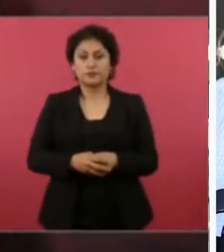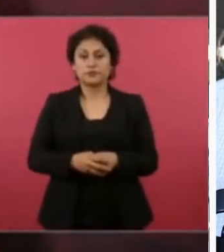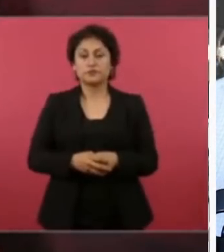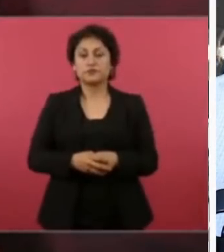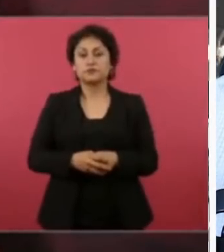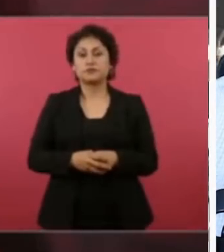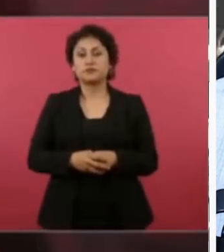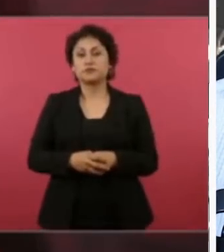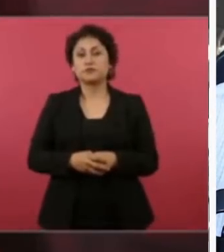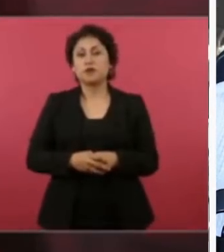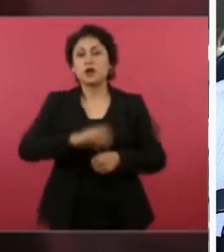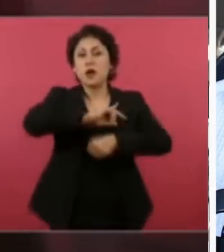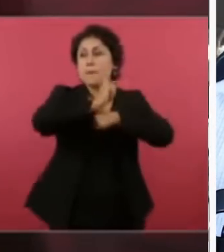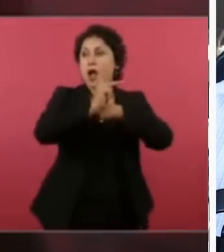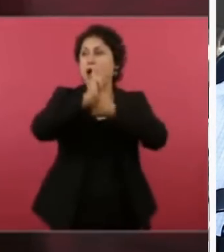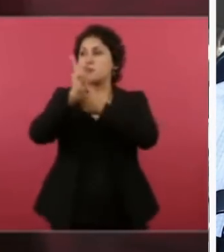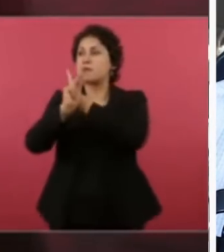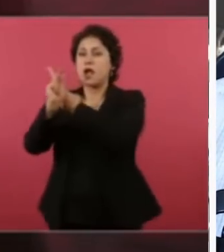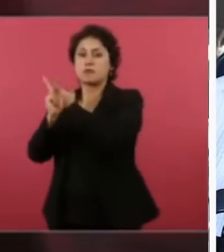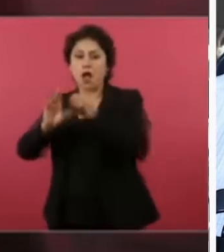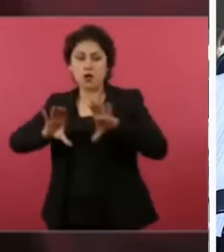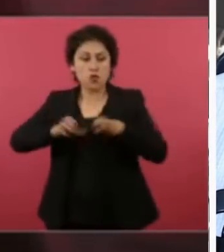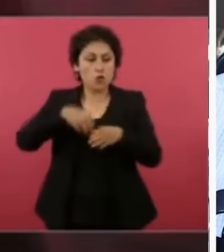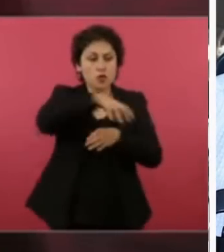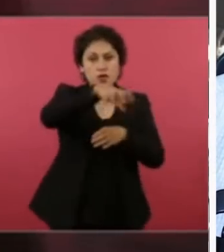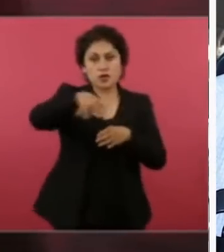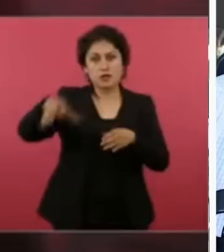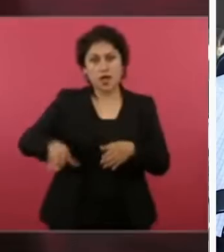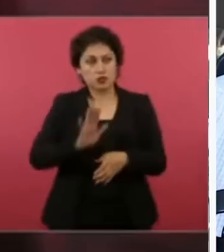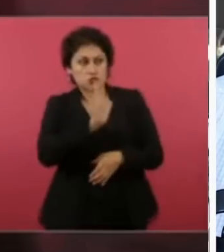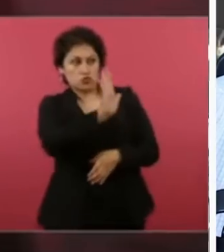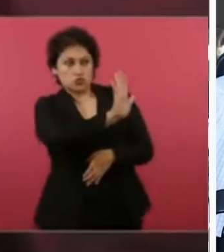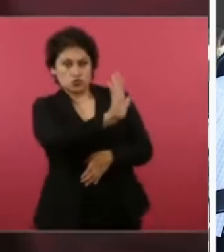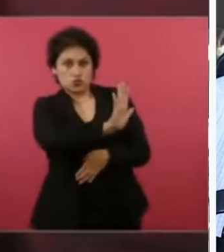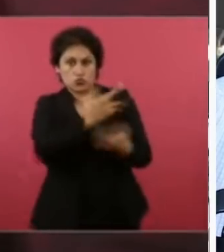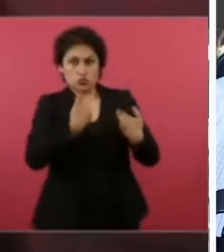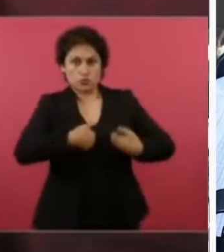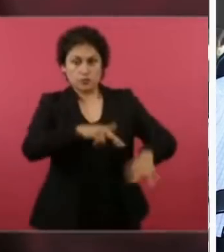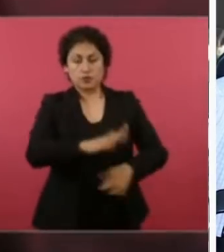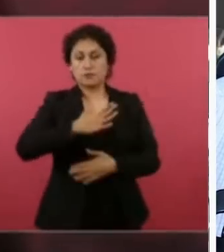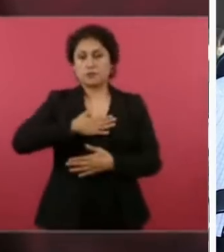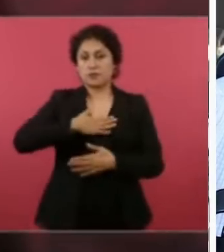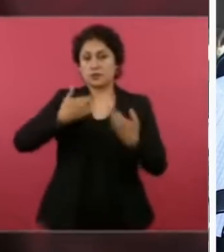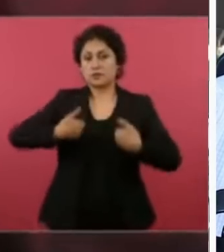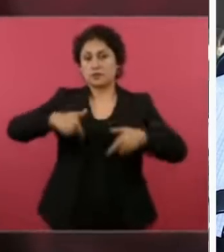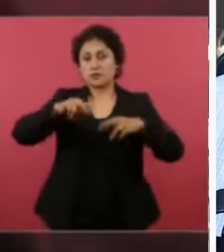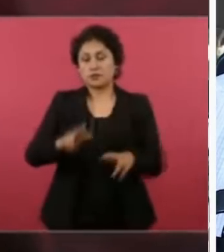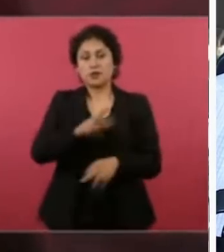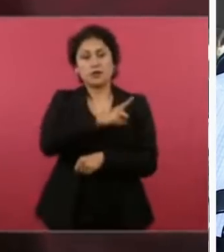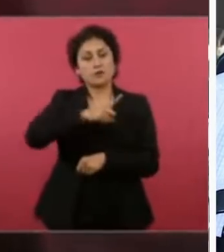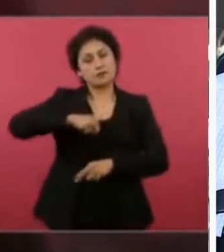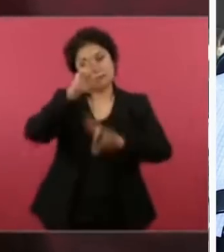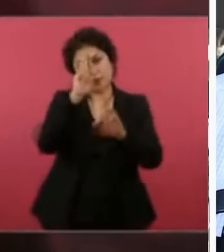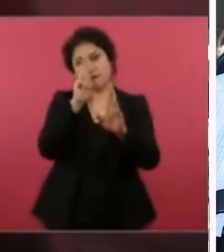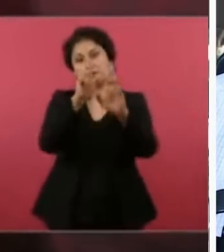Los pueblos y las naciones que representamos merecen que ante cualquier conflicto en